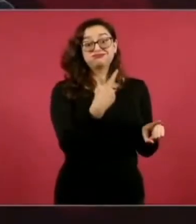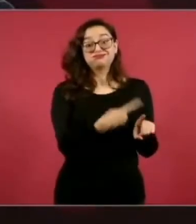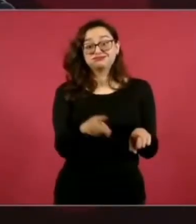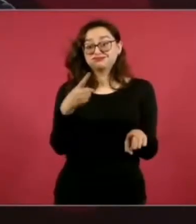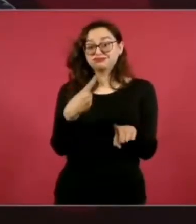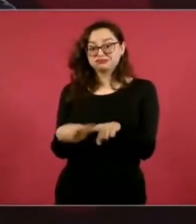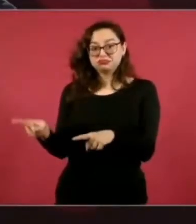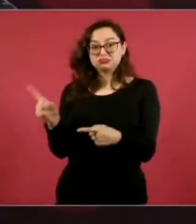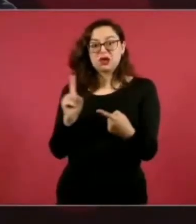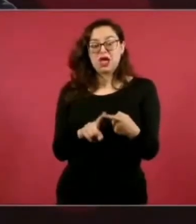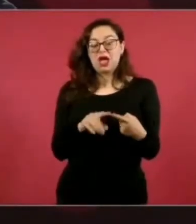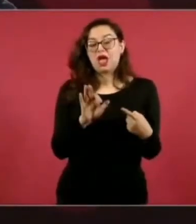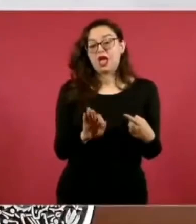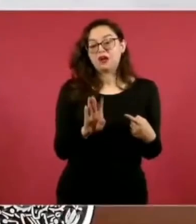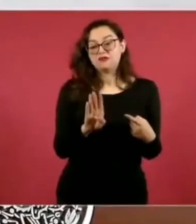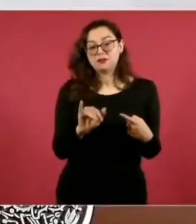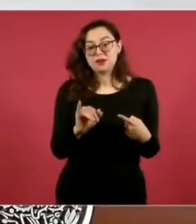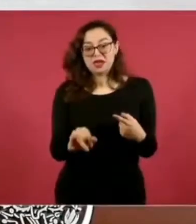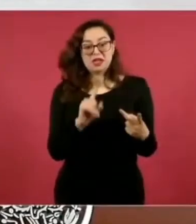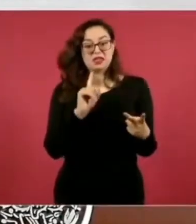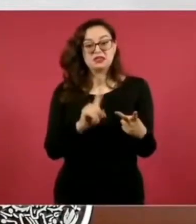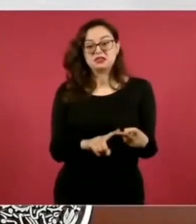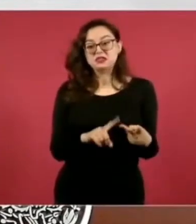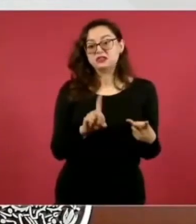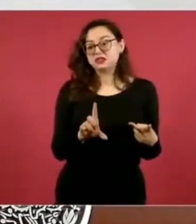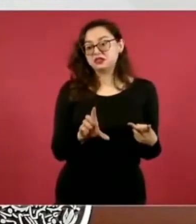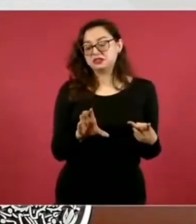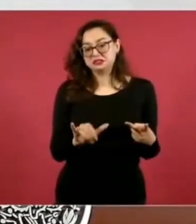el FBI y otras.